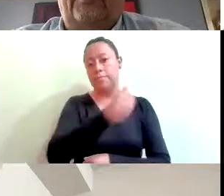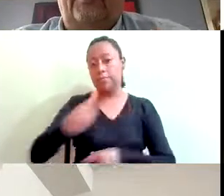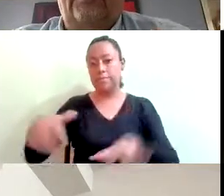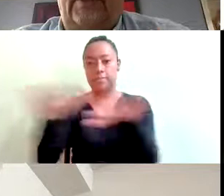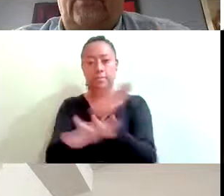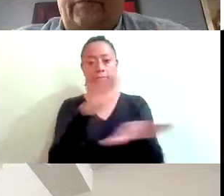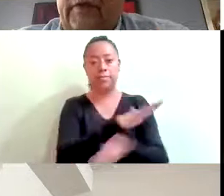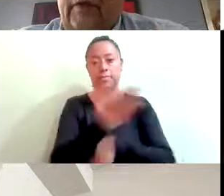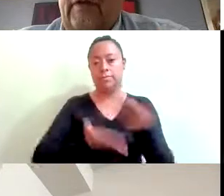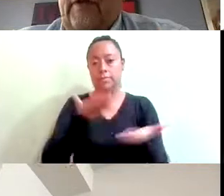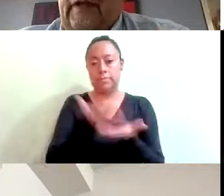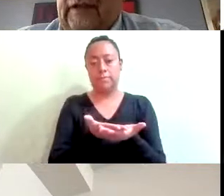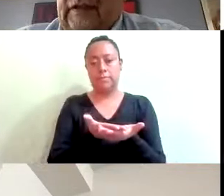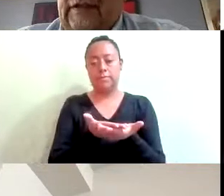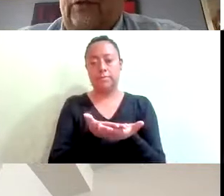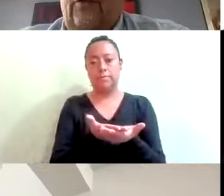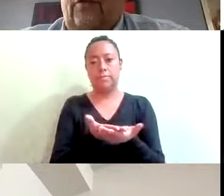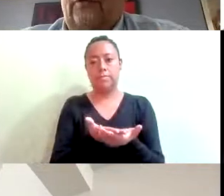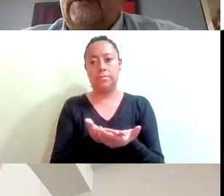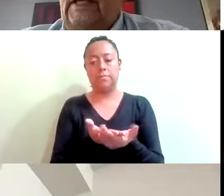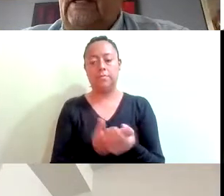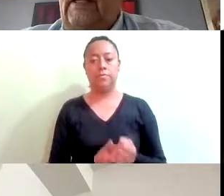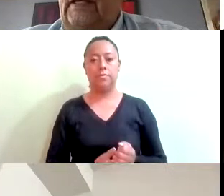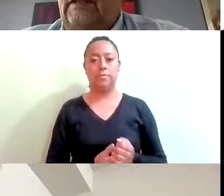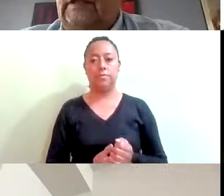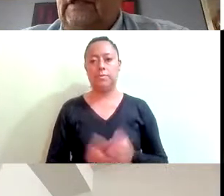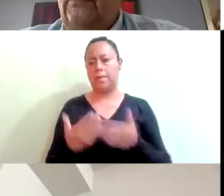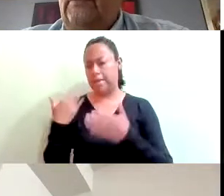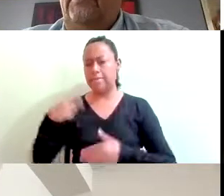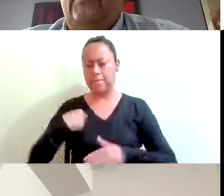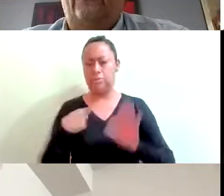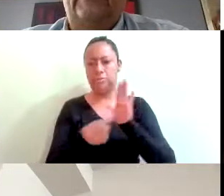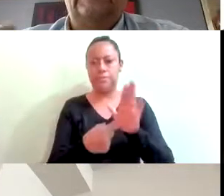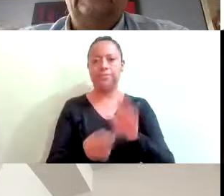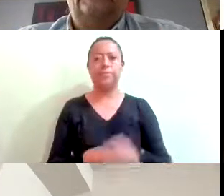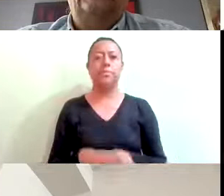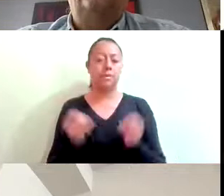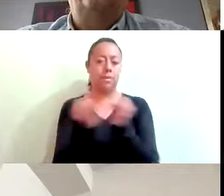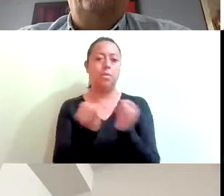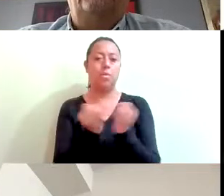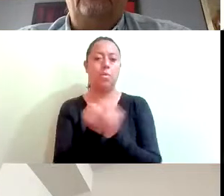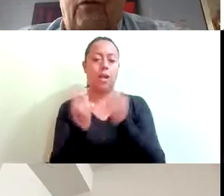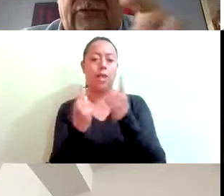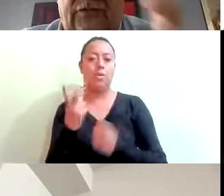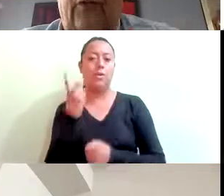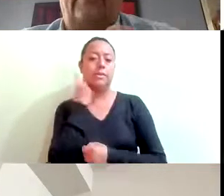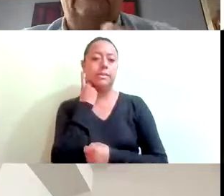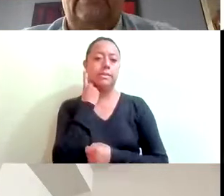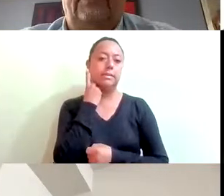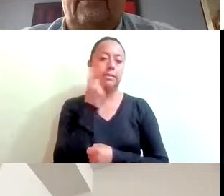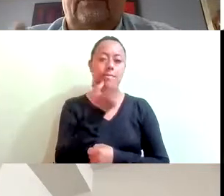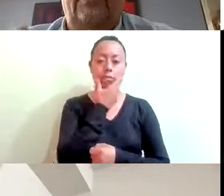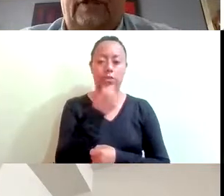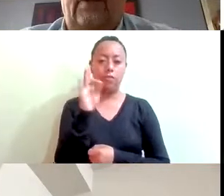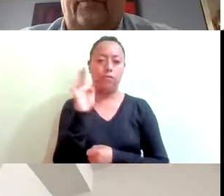modificaciones que se propusieron, las que yo señalé, las que hizo el diputado Fuentes. El diputado Gaviño hizo una serie